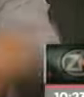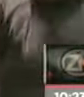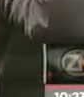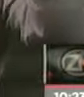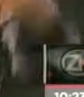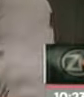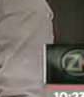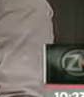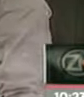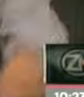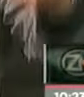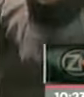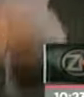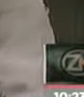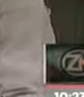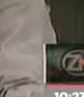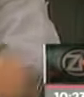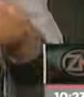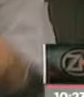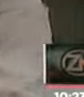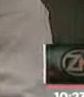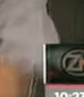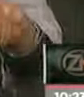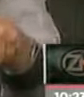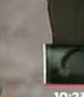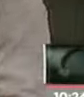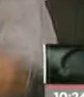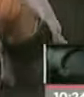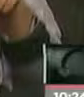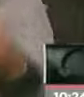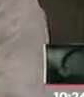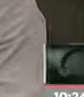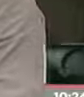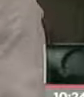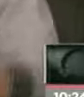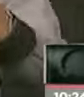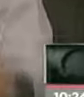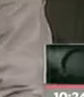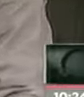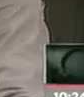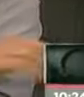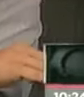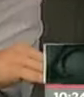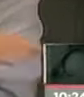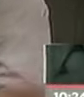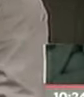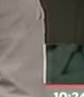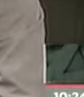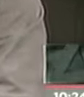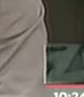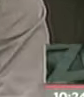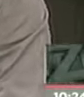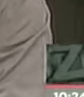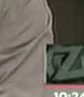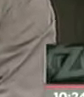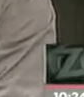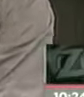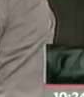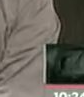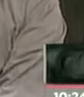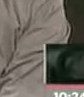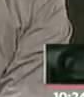pueblo venezolano, que por derecho le pertenece al pueblo de Venezuela. Lo único que le pertenece a ese sector opositor es